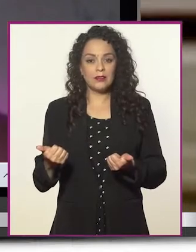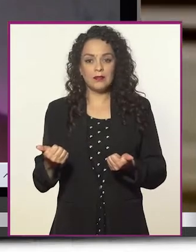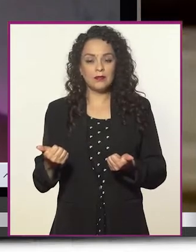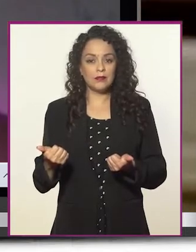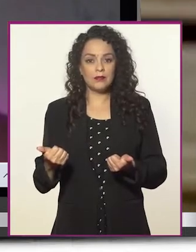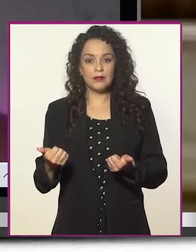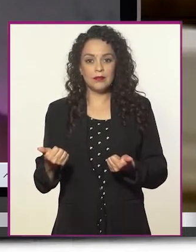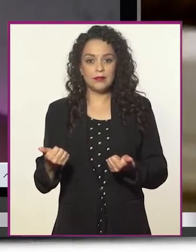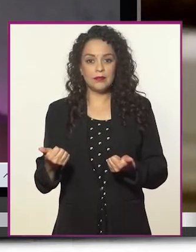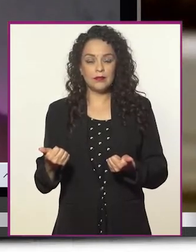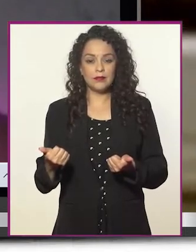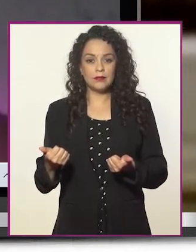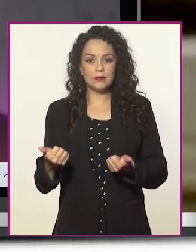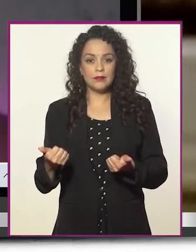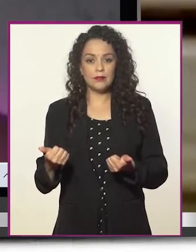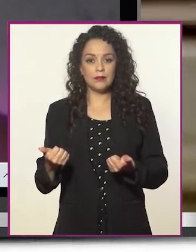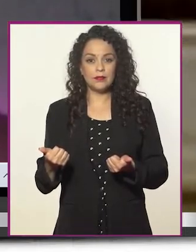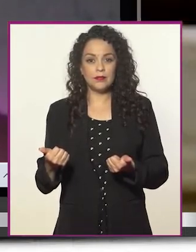Entonces,